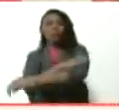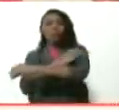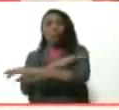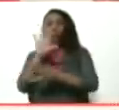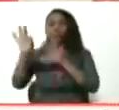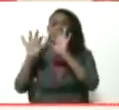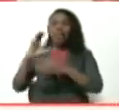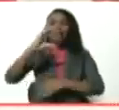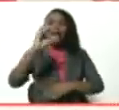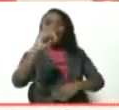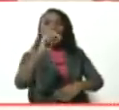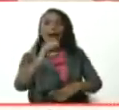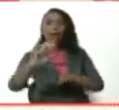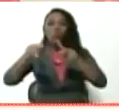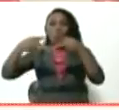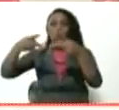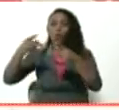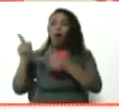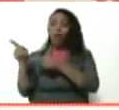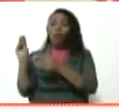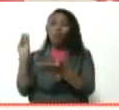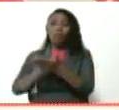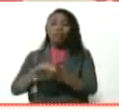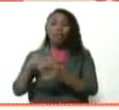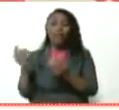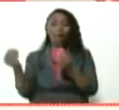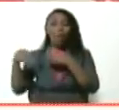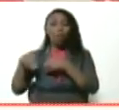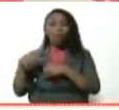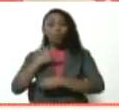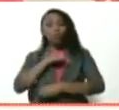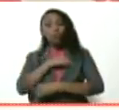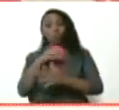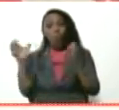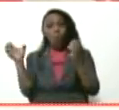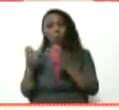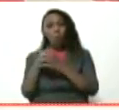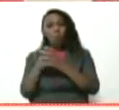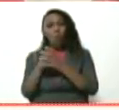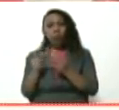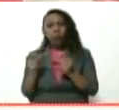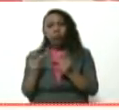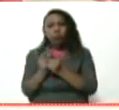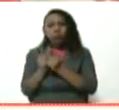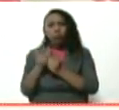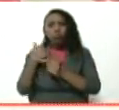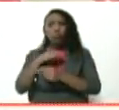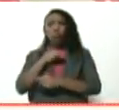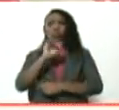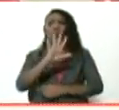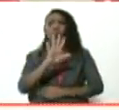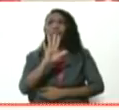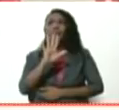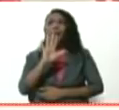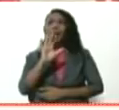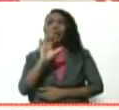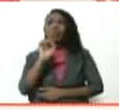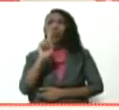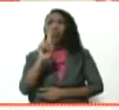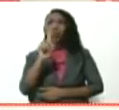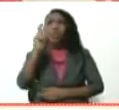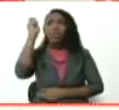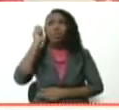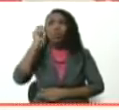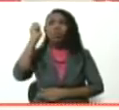CNE. Tienen que ponerse de acuerdo. Nosotros somos un grupo pequeño. ¿Cuántos somos nosotros, Pedro? 51